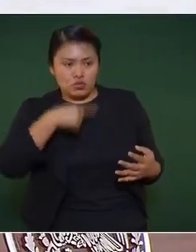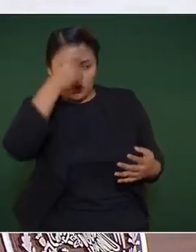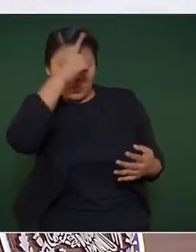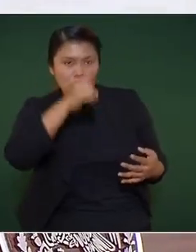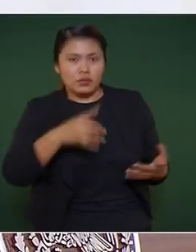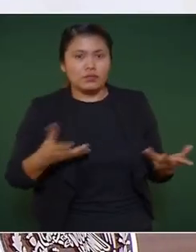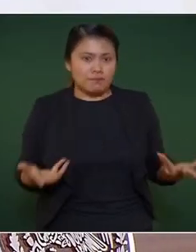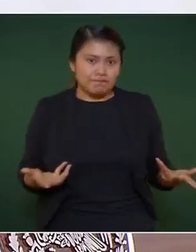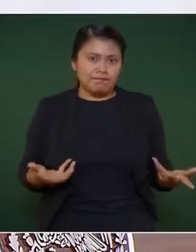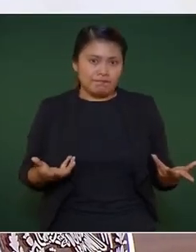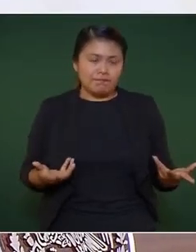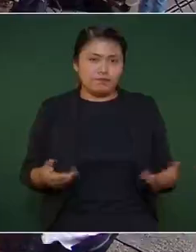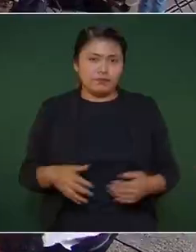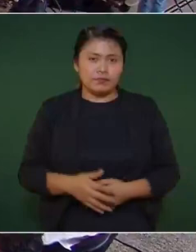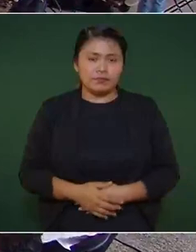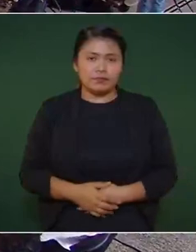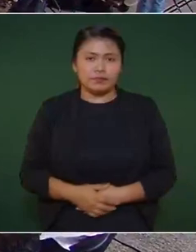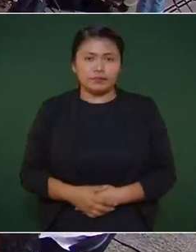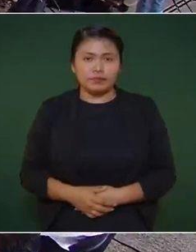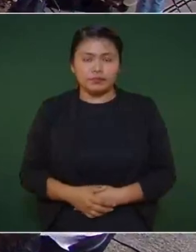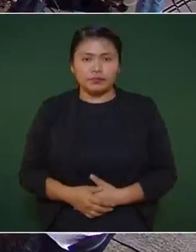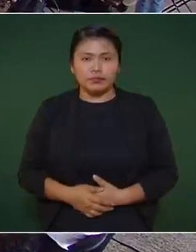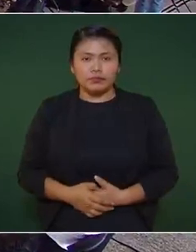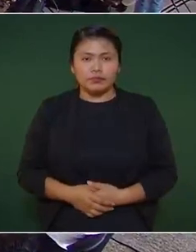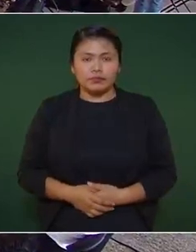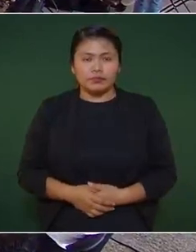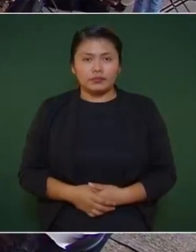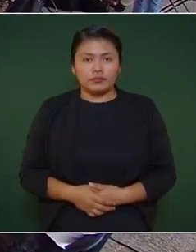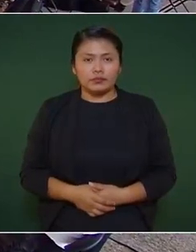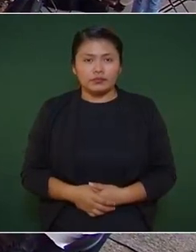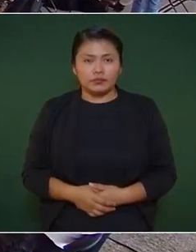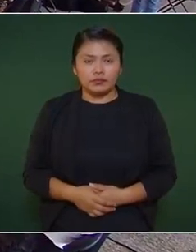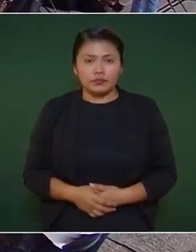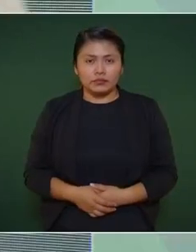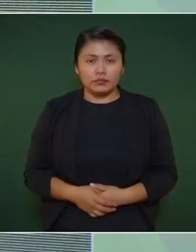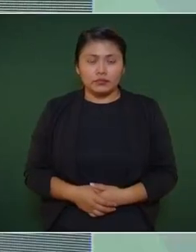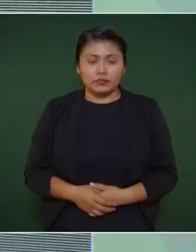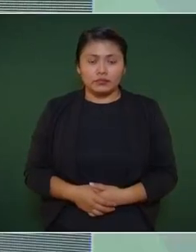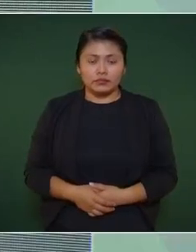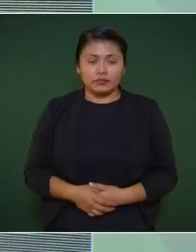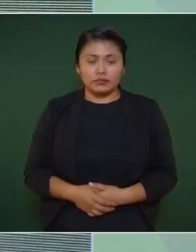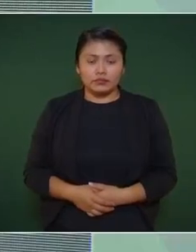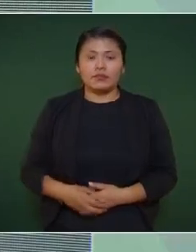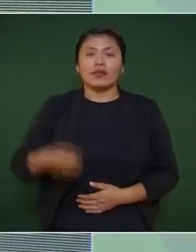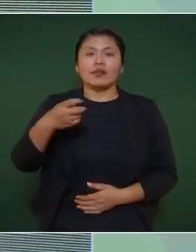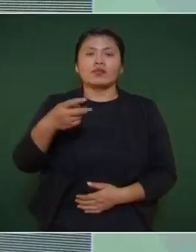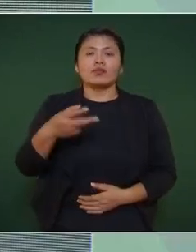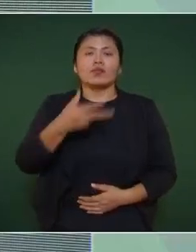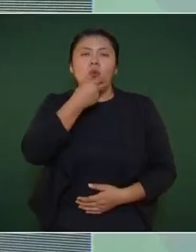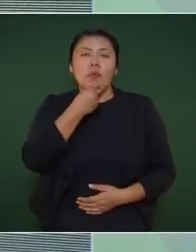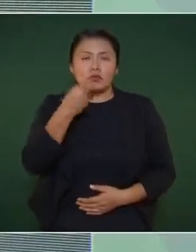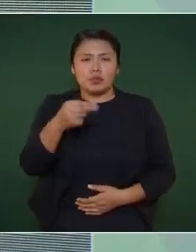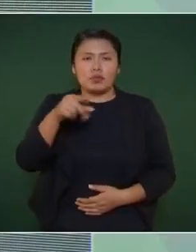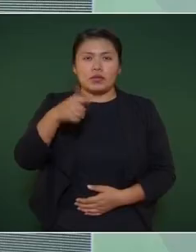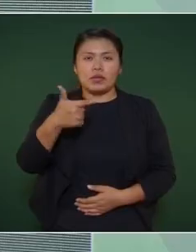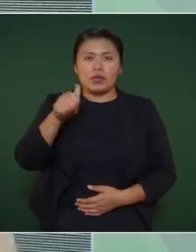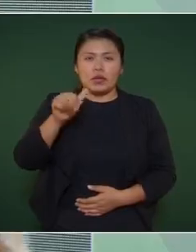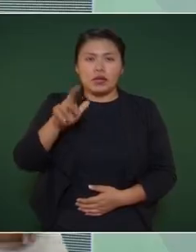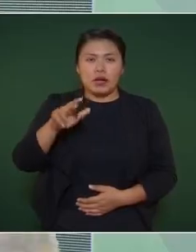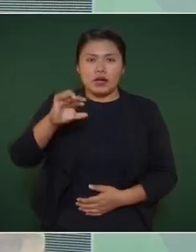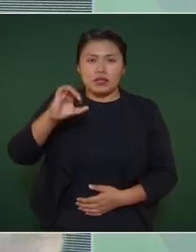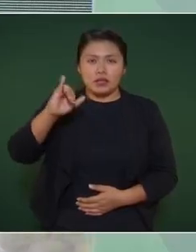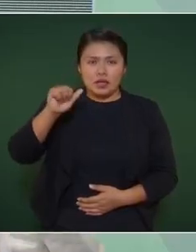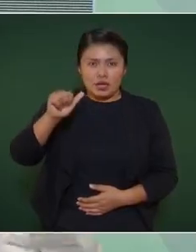a seguridad pública. En esto se metió García Luna.